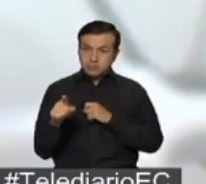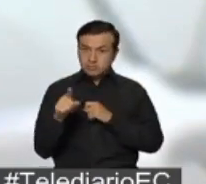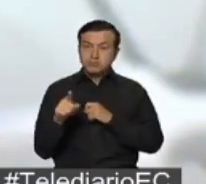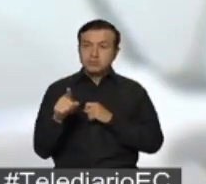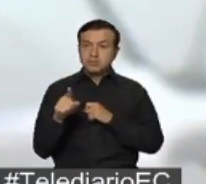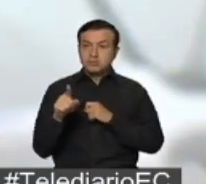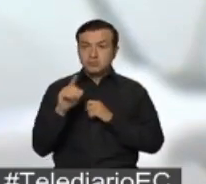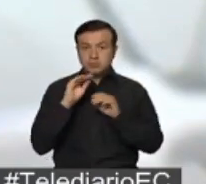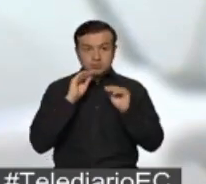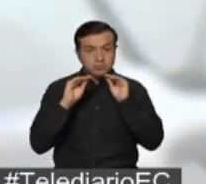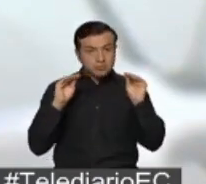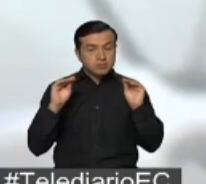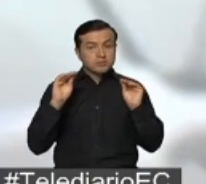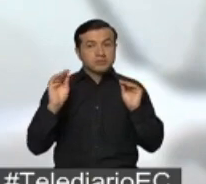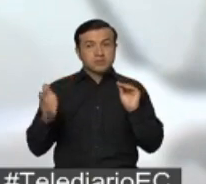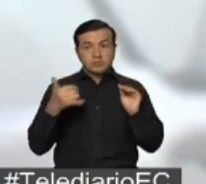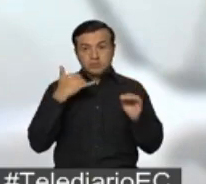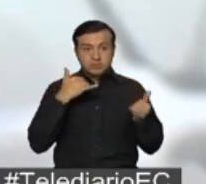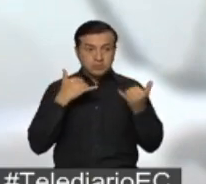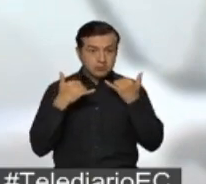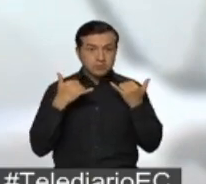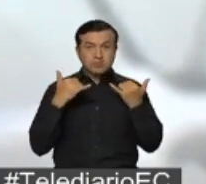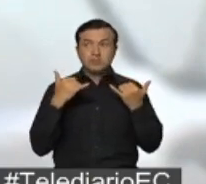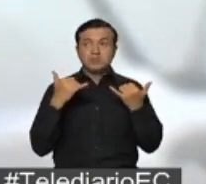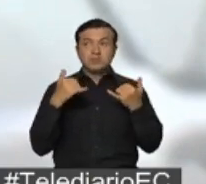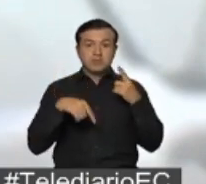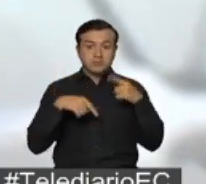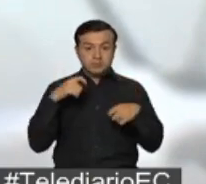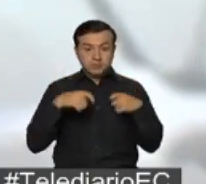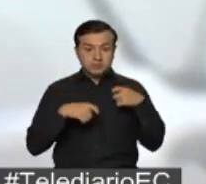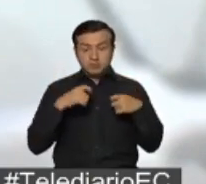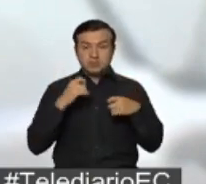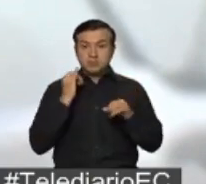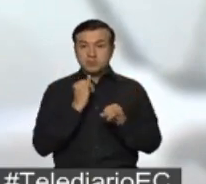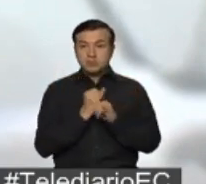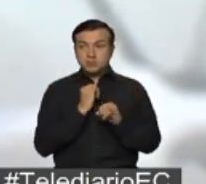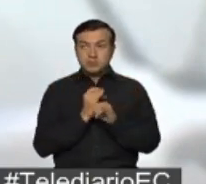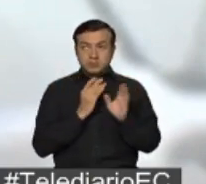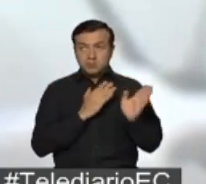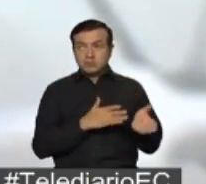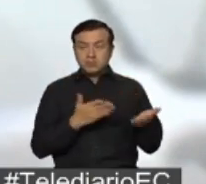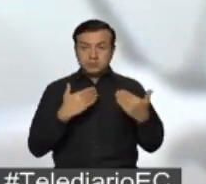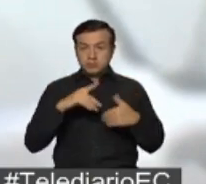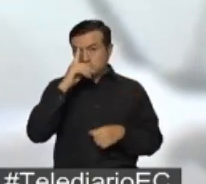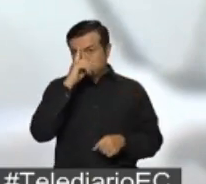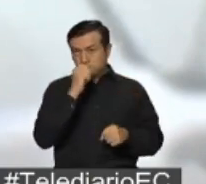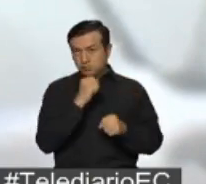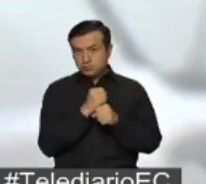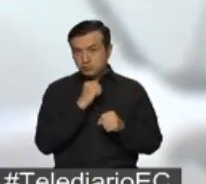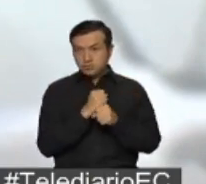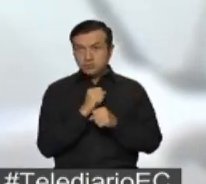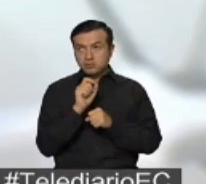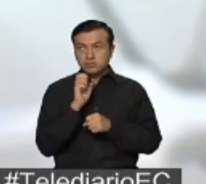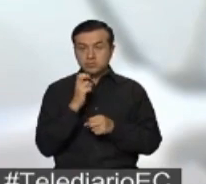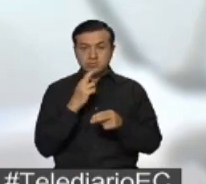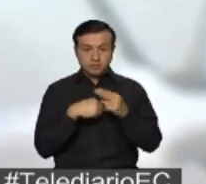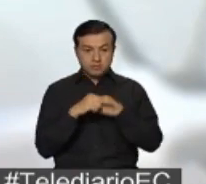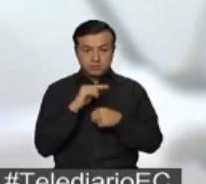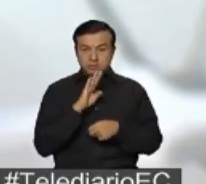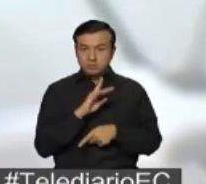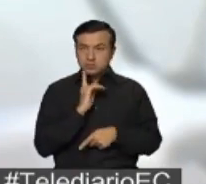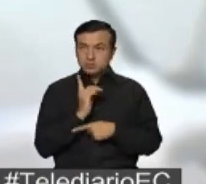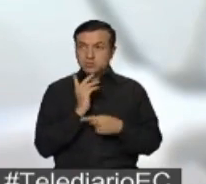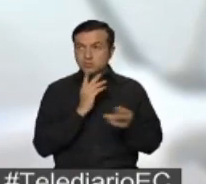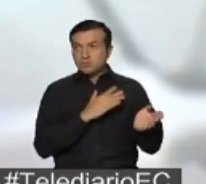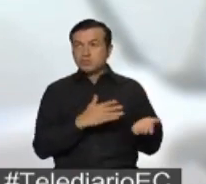comuníquense con nosotros las cooperativas de crédito y las instituciones financieras que trabajan con nosotros de la economía popular y solidaria